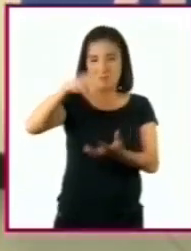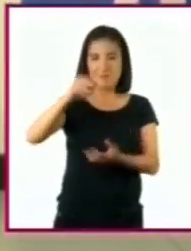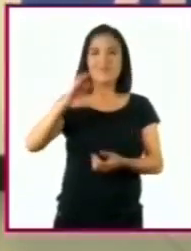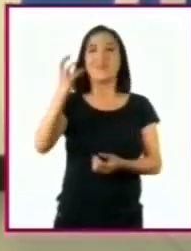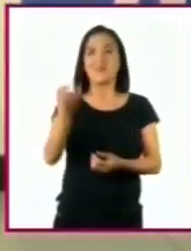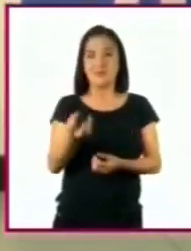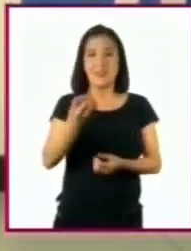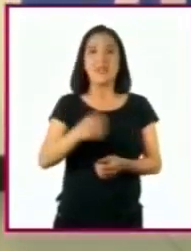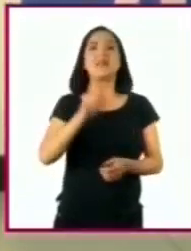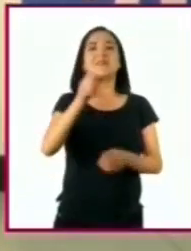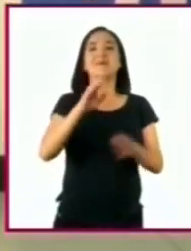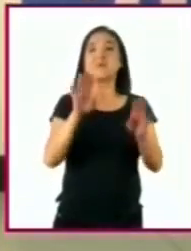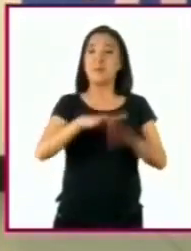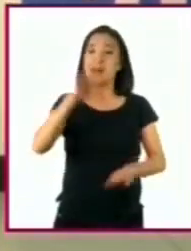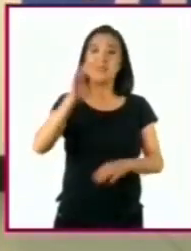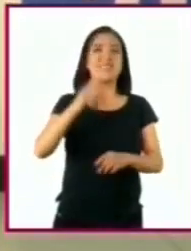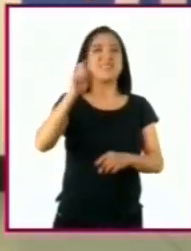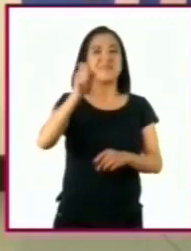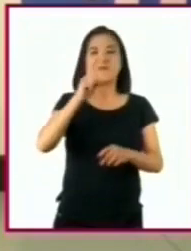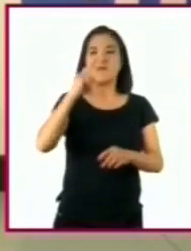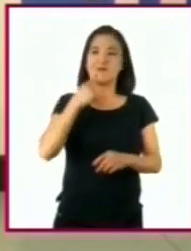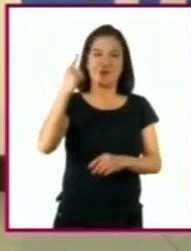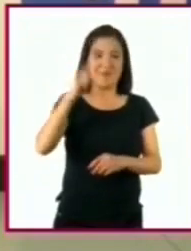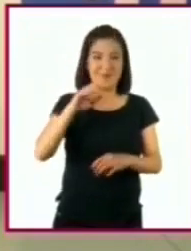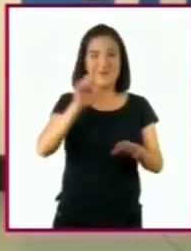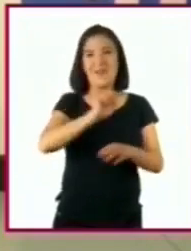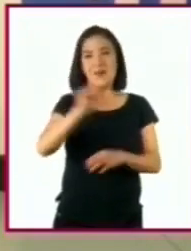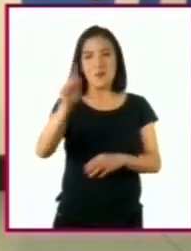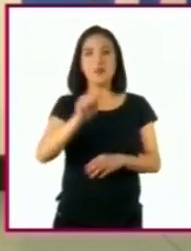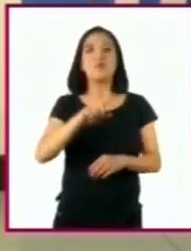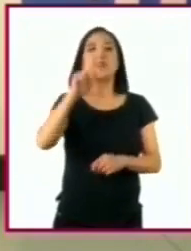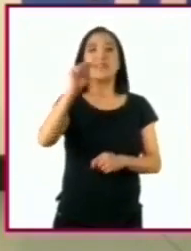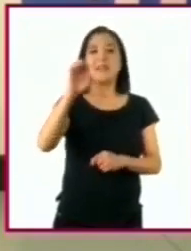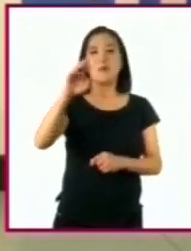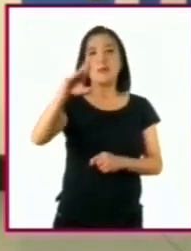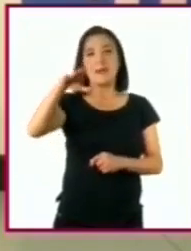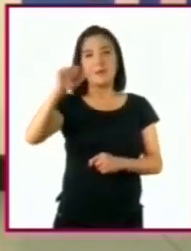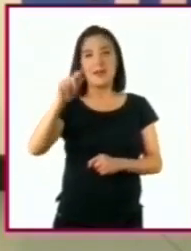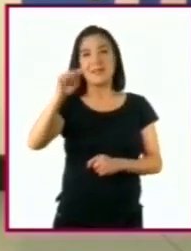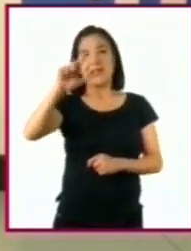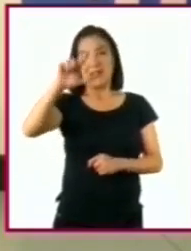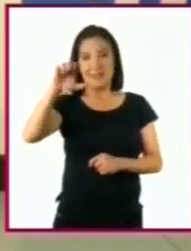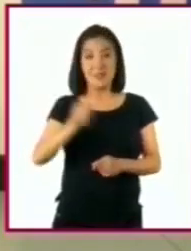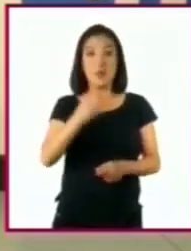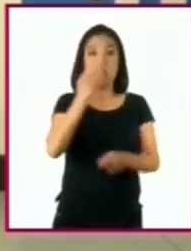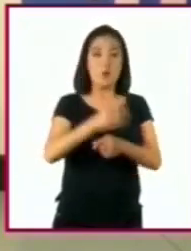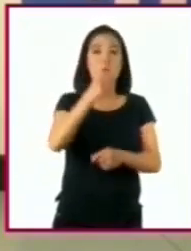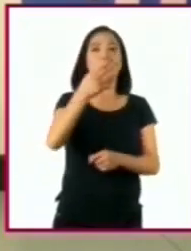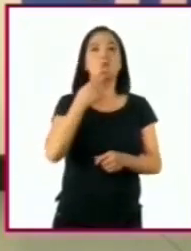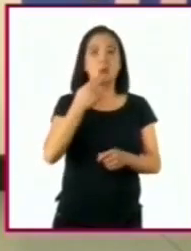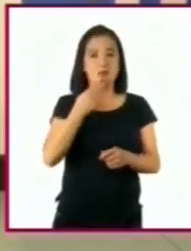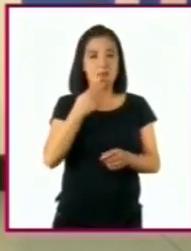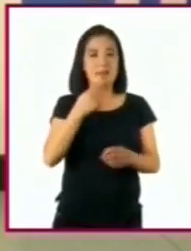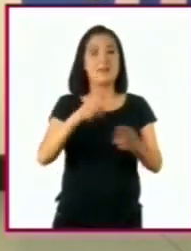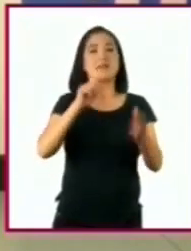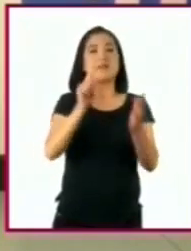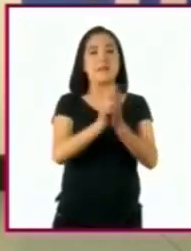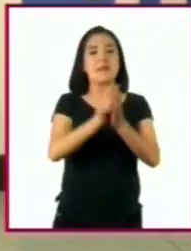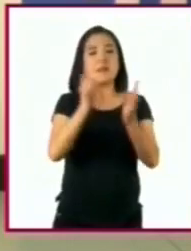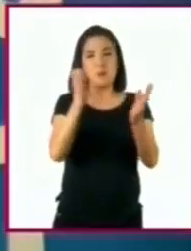Tales. Para esta sesión utilizarán su libreta de matemáticas, una regla o escuadra y un